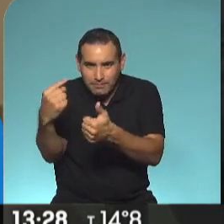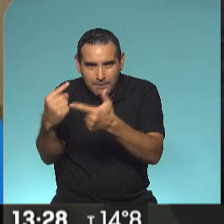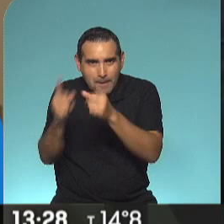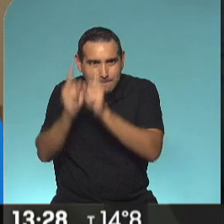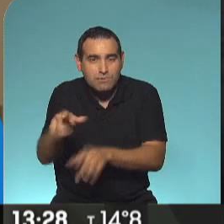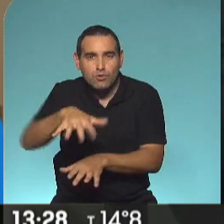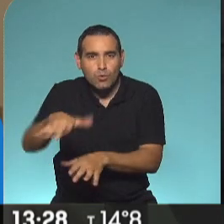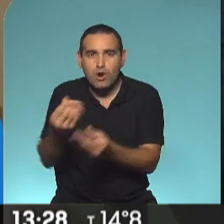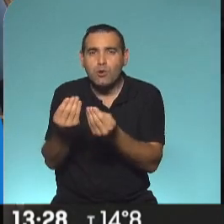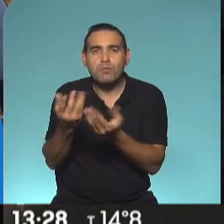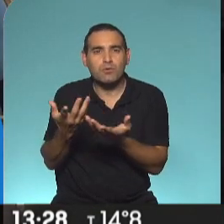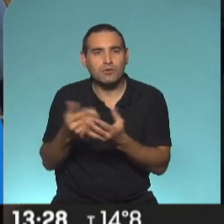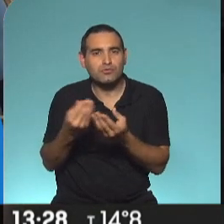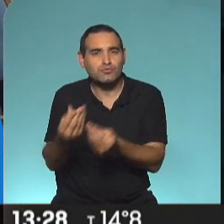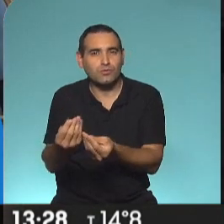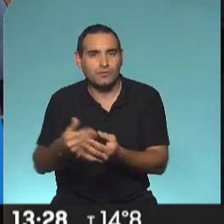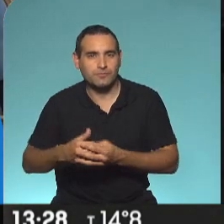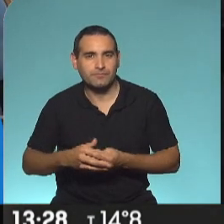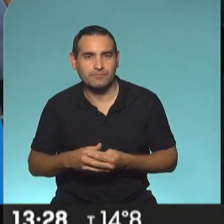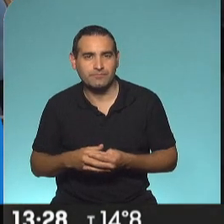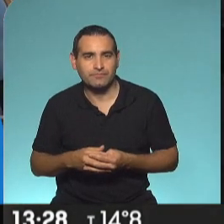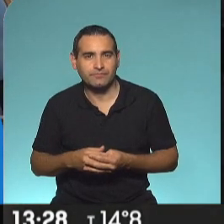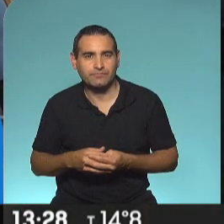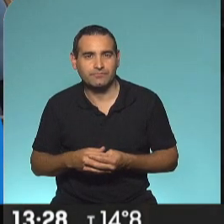felices después de haber vivido allí?